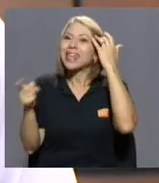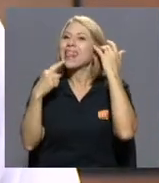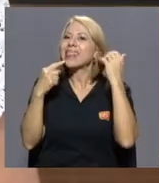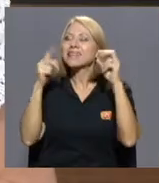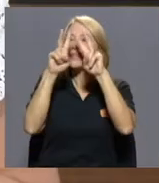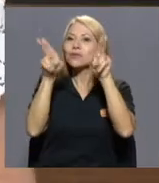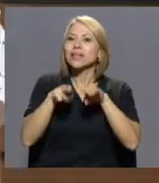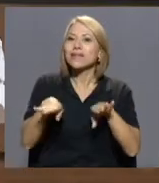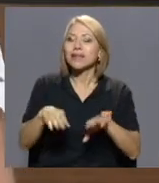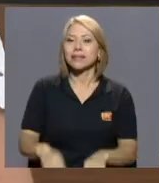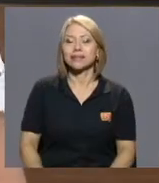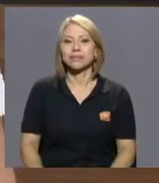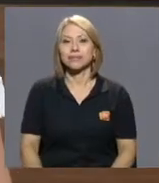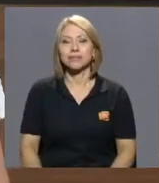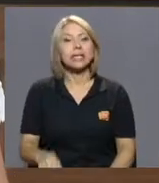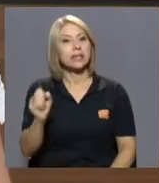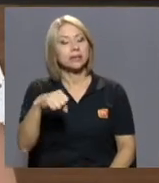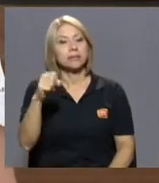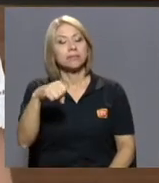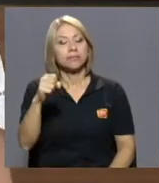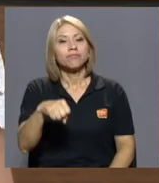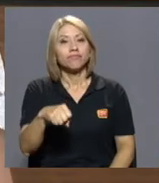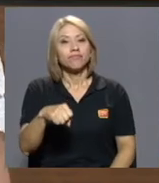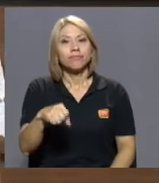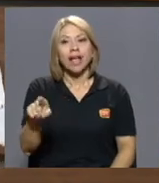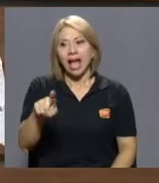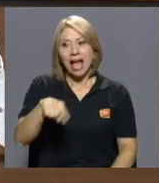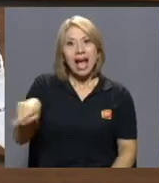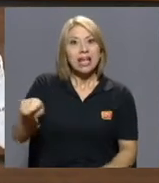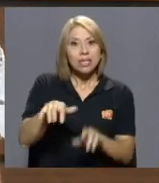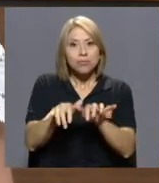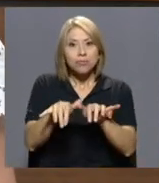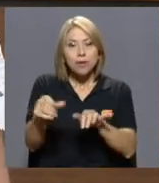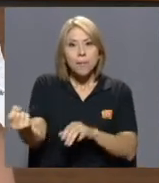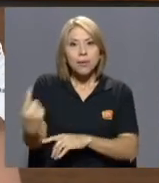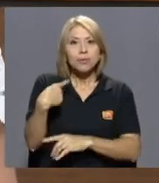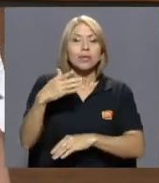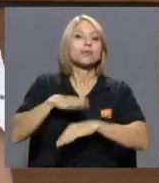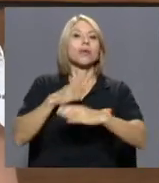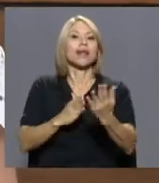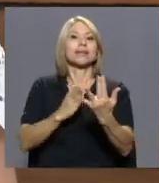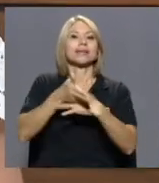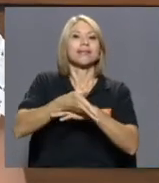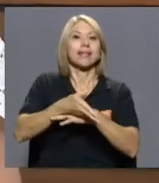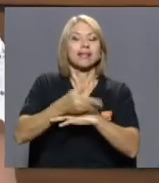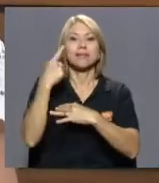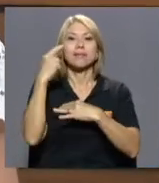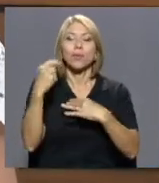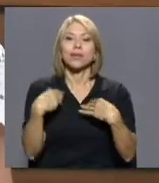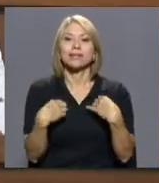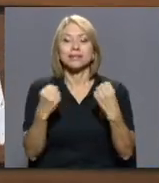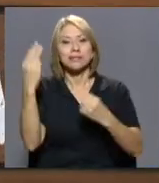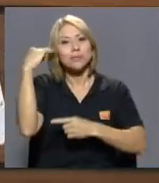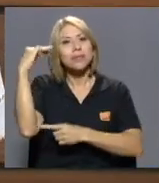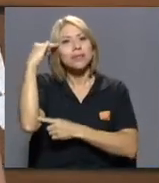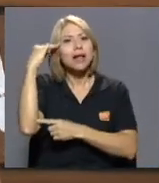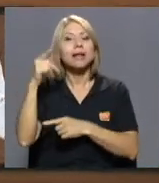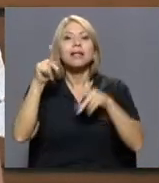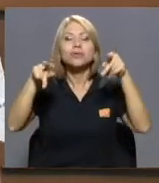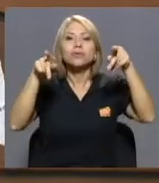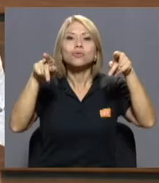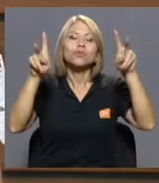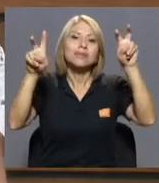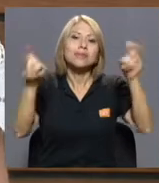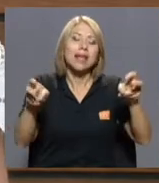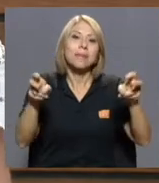redes? Sí, efectivamente, nos preguntan sobre el tema de accesibilidad, ya que la salud mental es un tema que por cuestiones de clase es